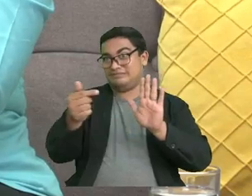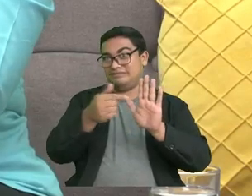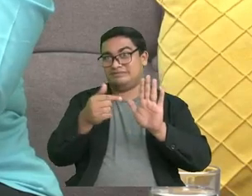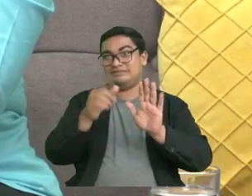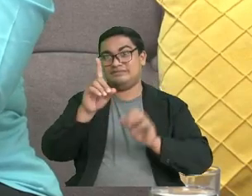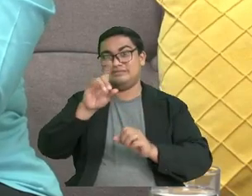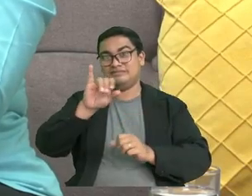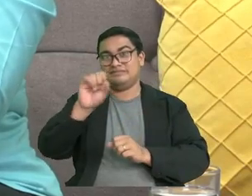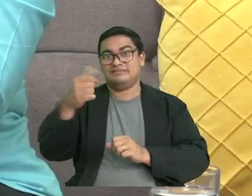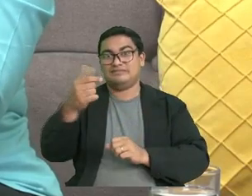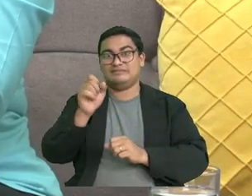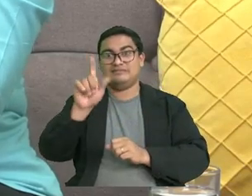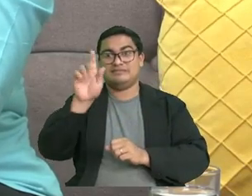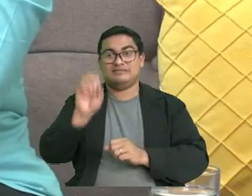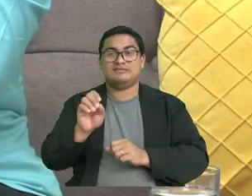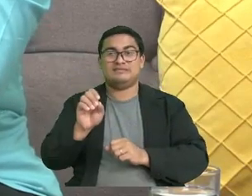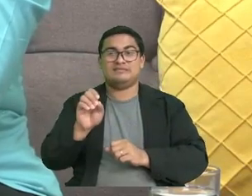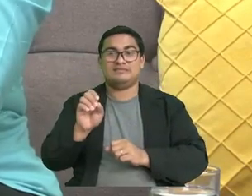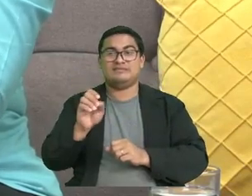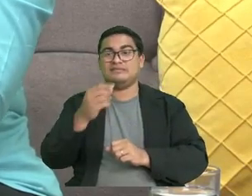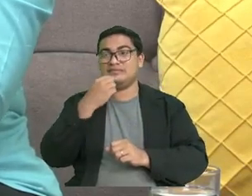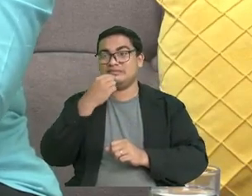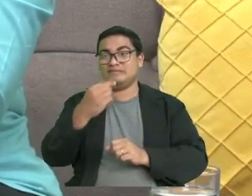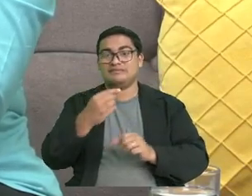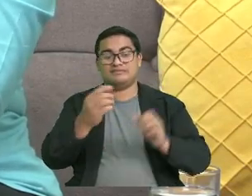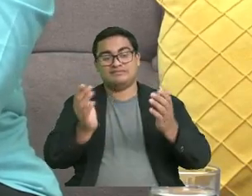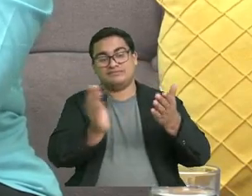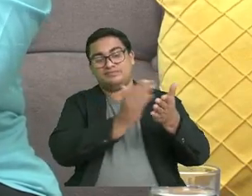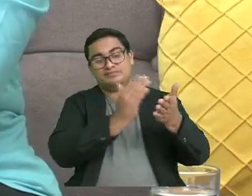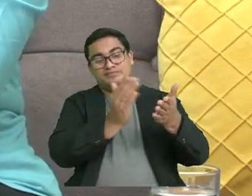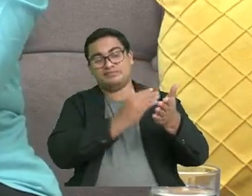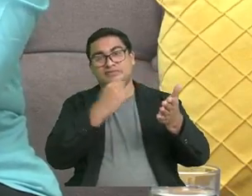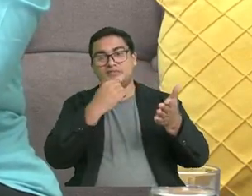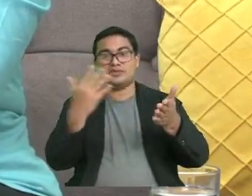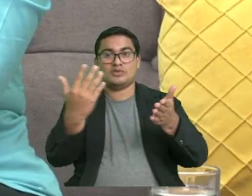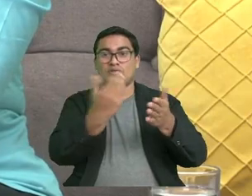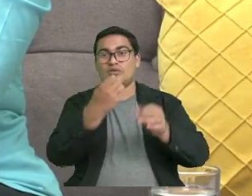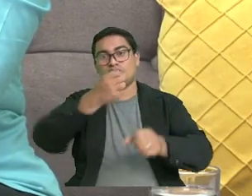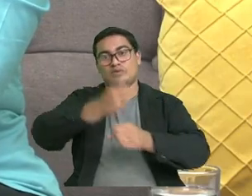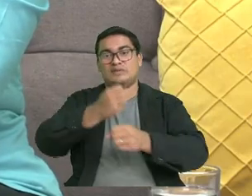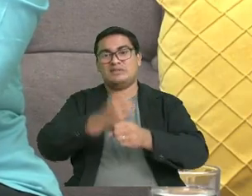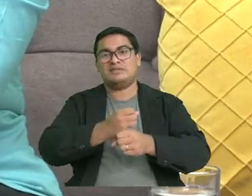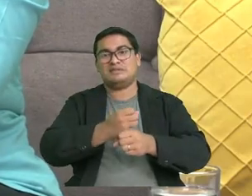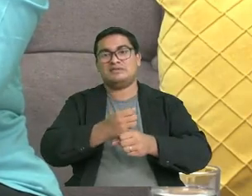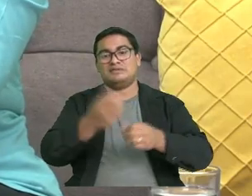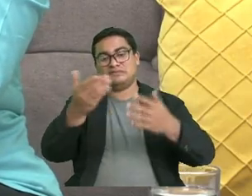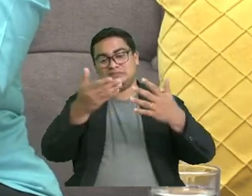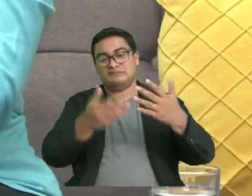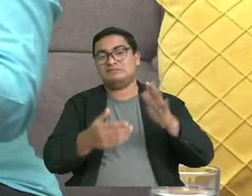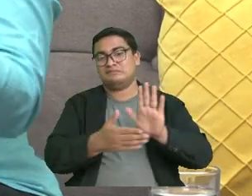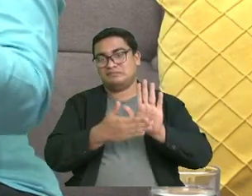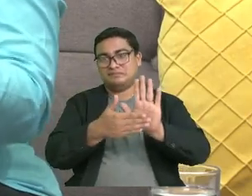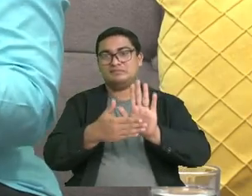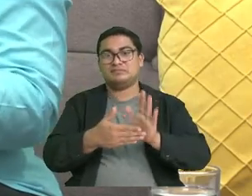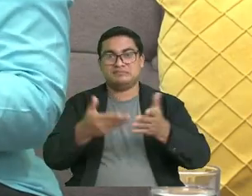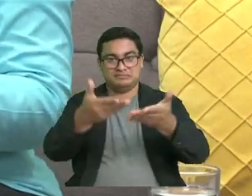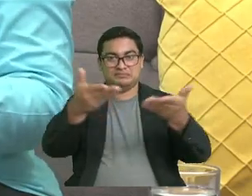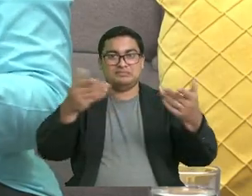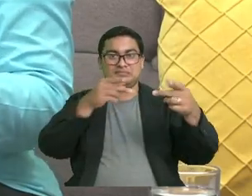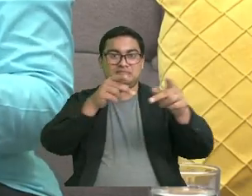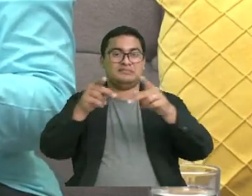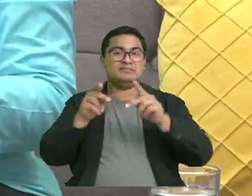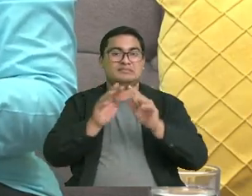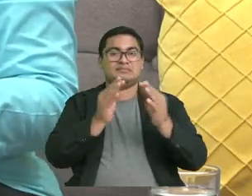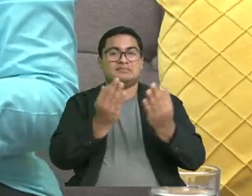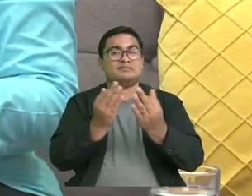Ahí sí, está precisamente. Aquí está precisamente y aquí está contenido todo lo que hicimos todo está aquí, todo esto va a estar al servicio de